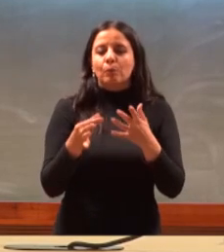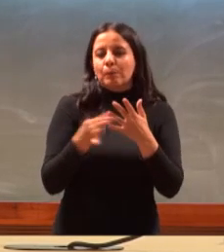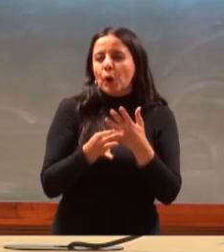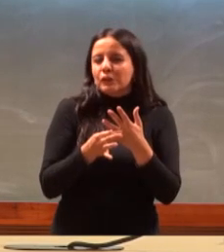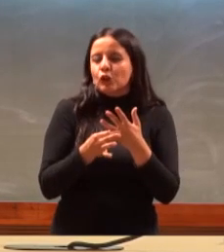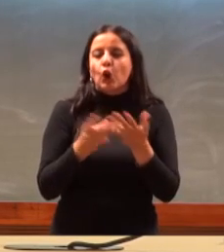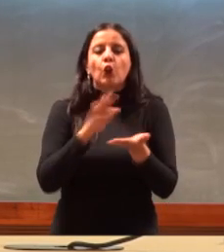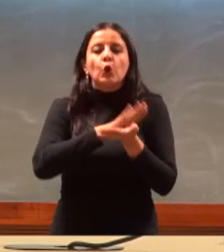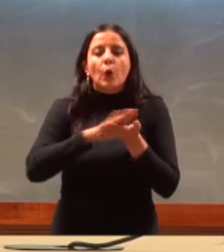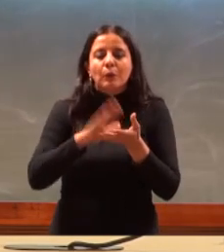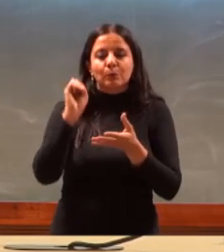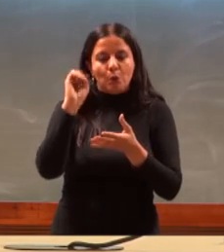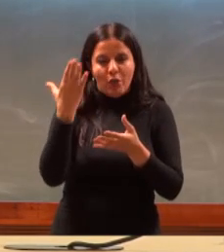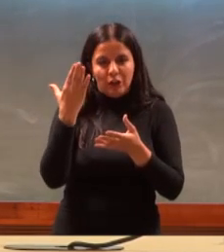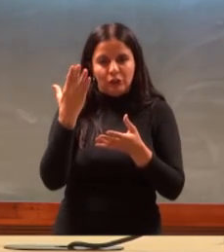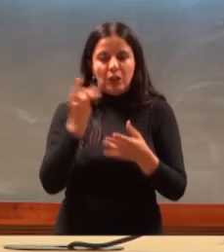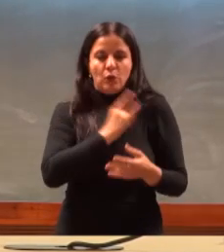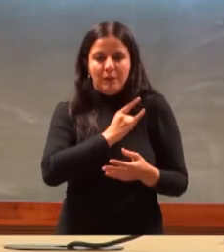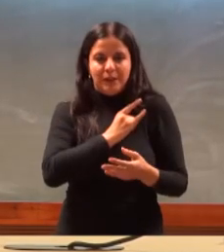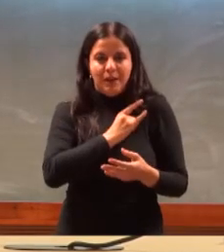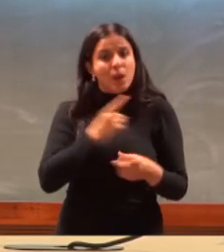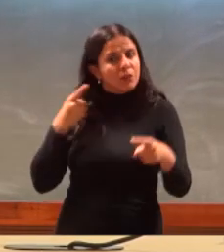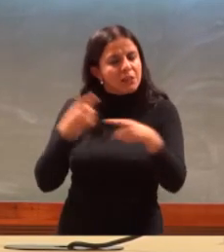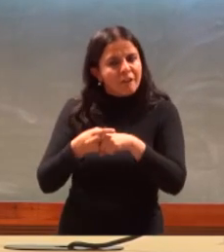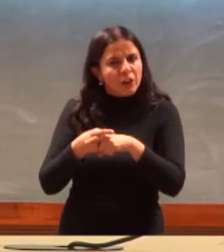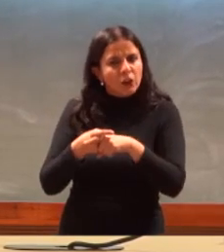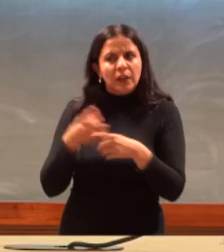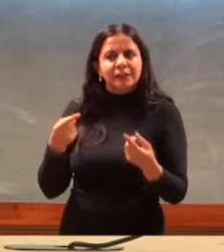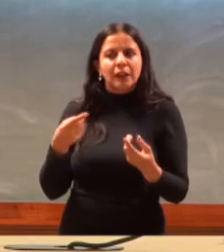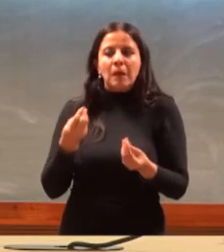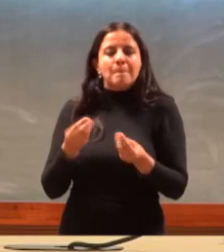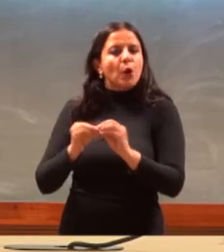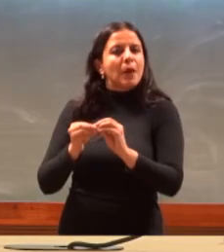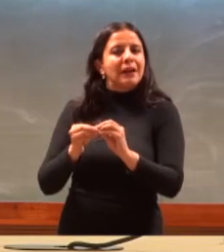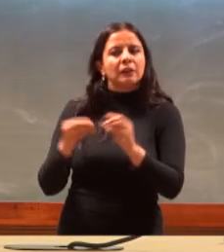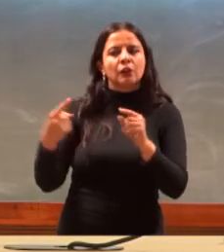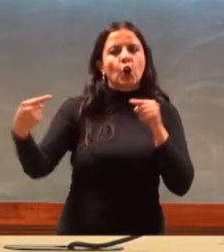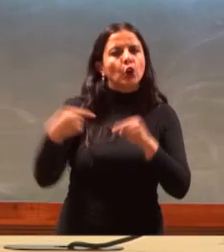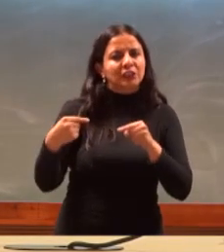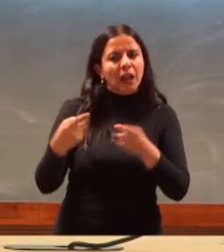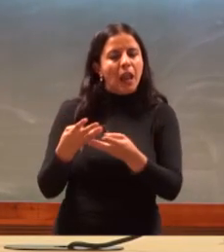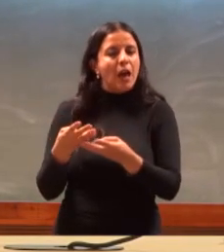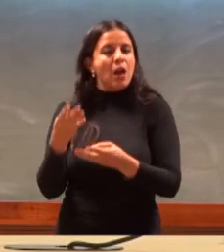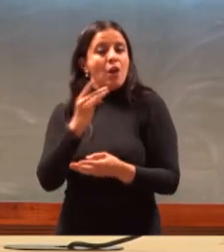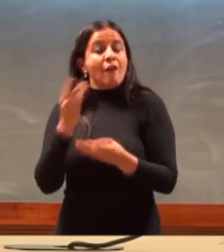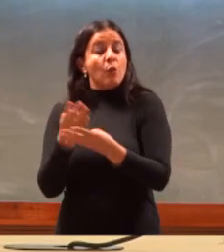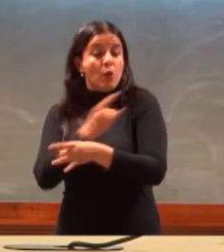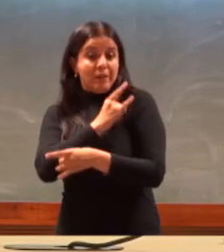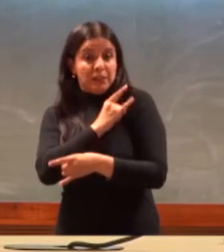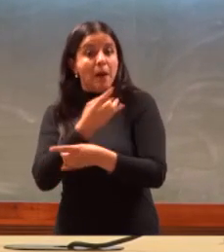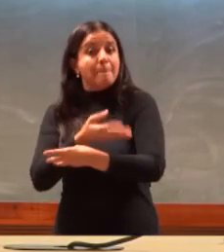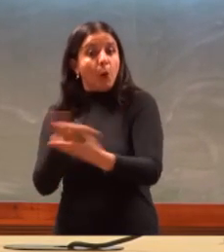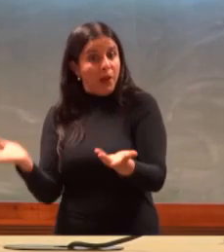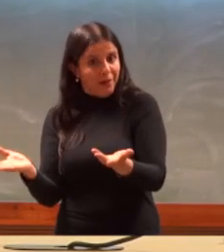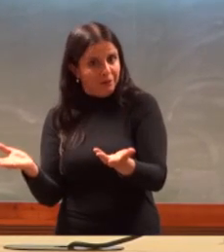está haciendo contra contra la la educación pública y en ese sentido lo que estaba pensando es importante que estemos en